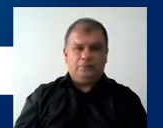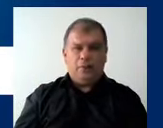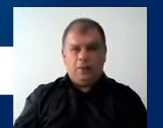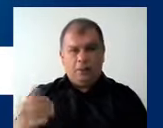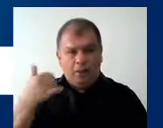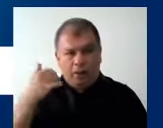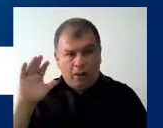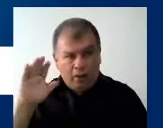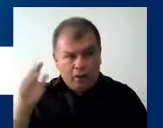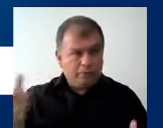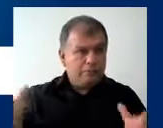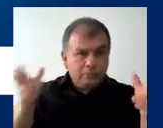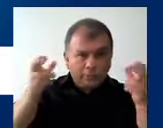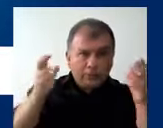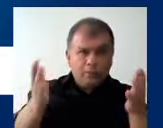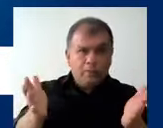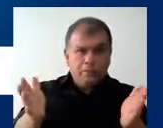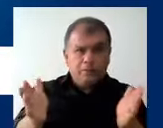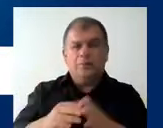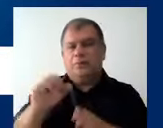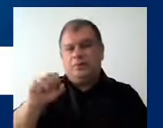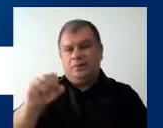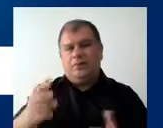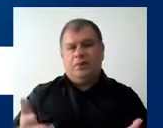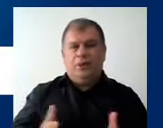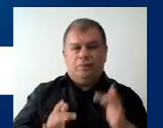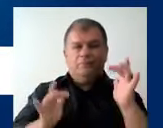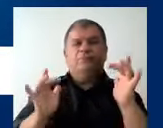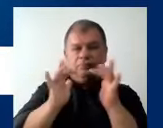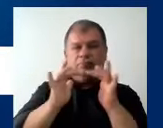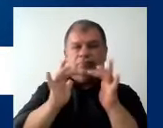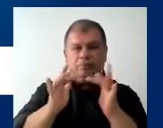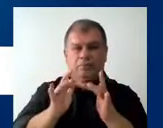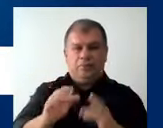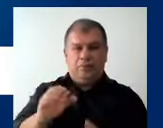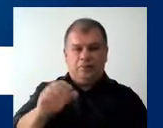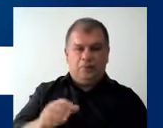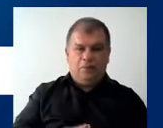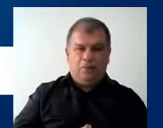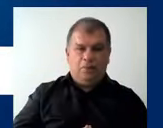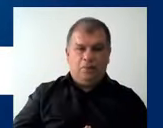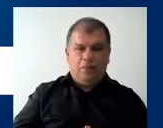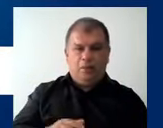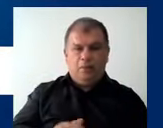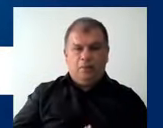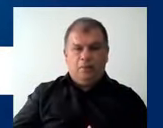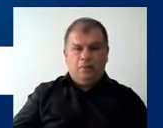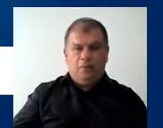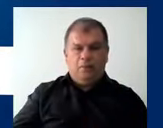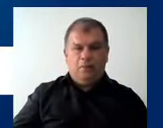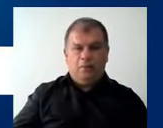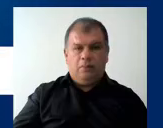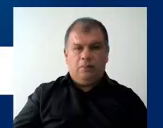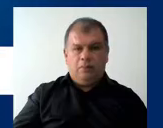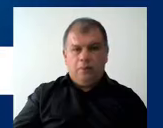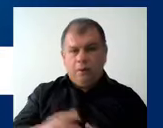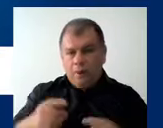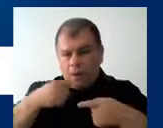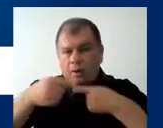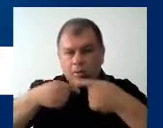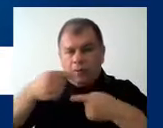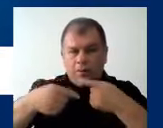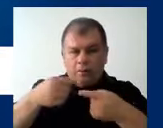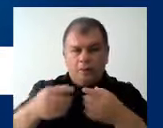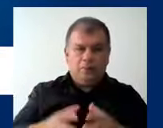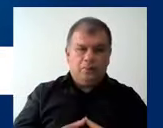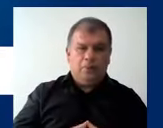aló, no sé si me escuchan. Sí, ya. Sí, lo escuchamos. Sí, lo que le decía es